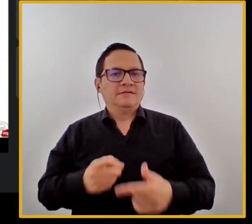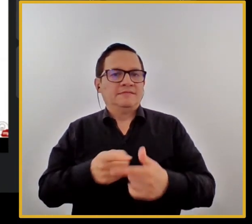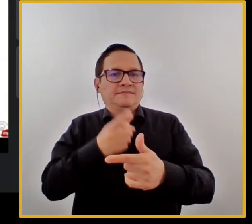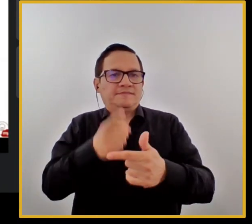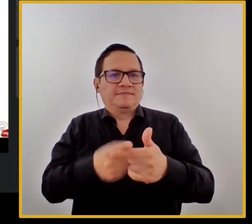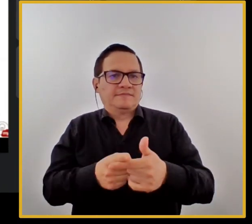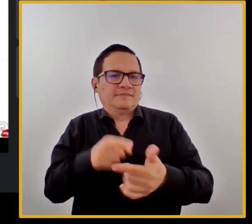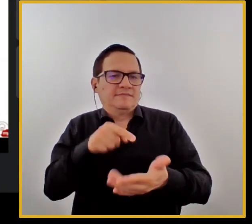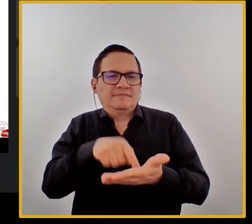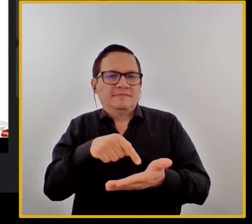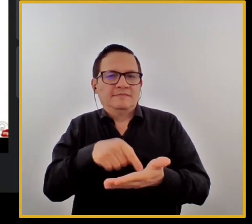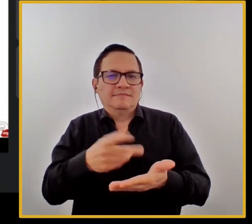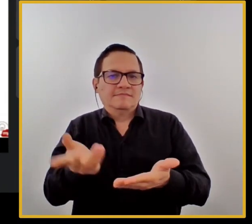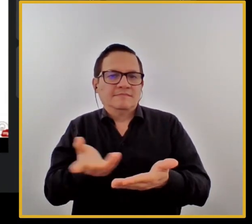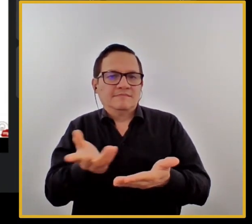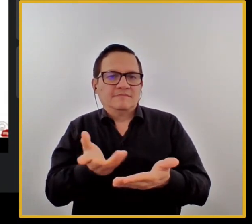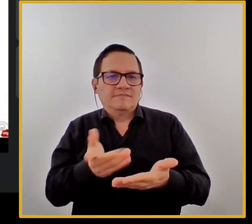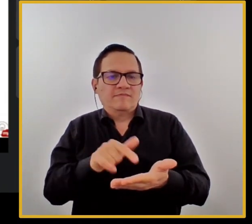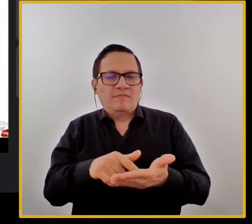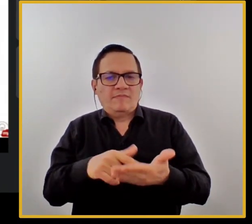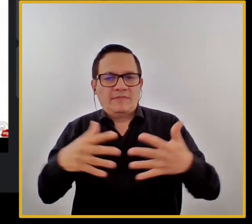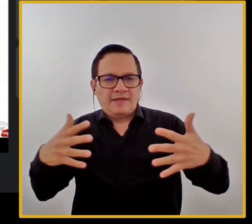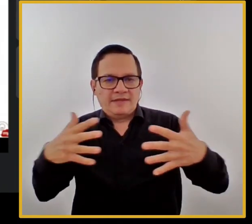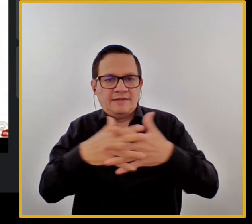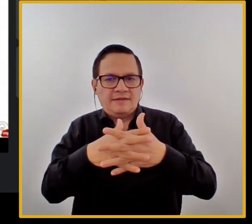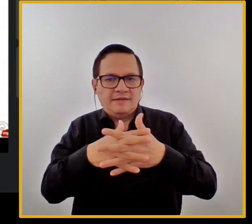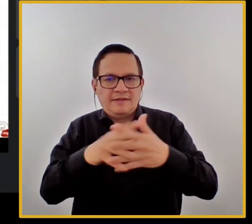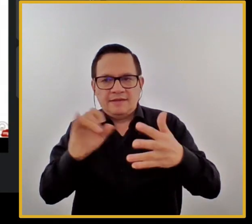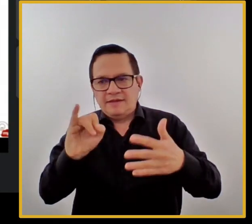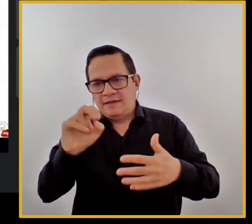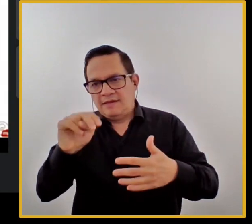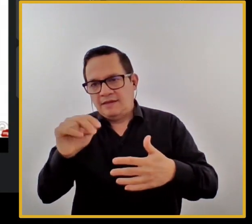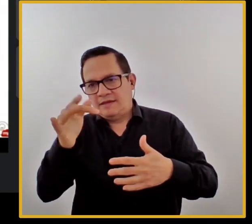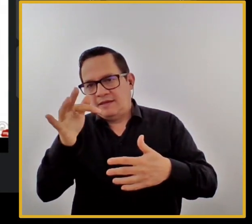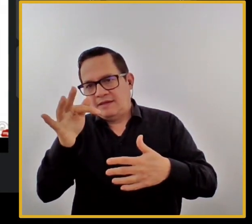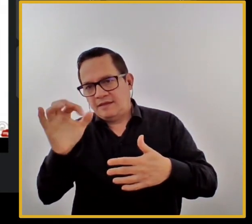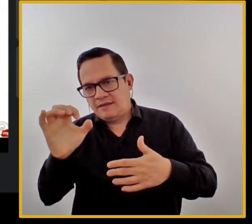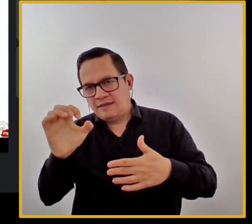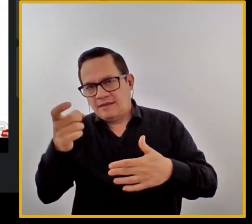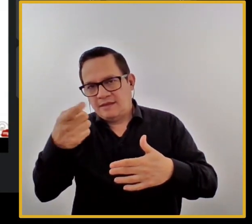entonces lo que hago ya es integrar